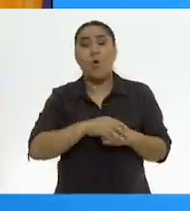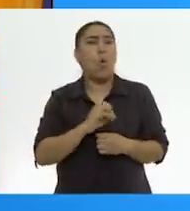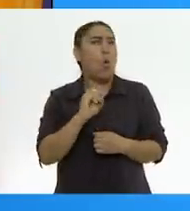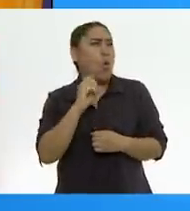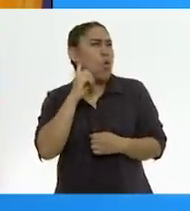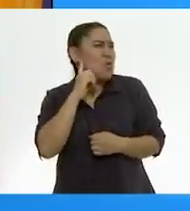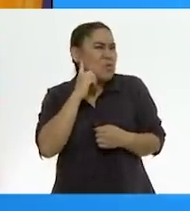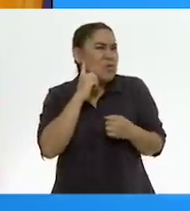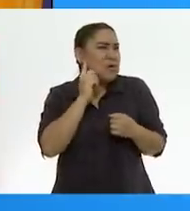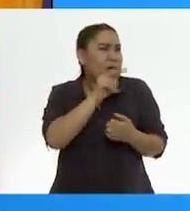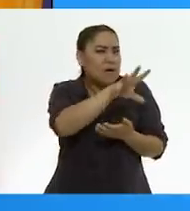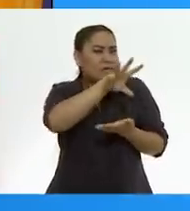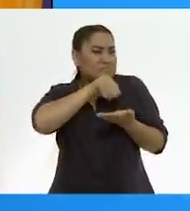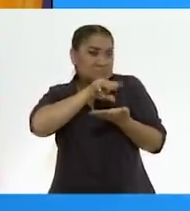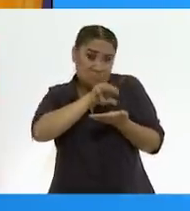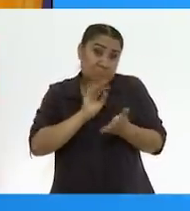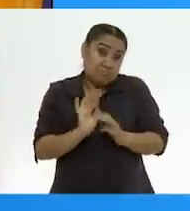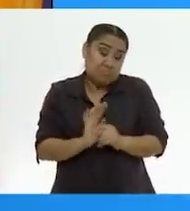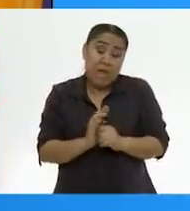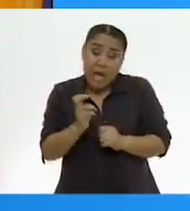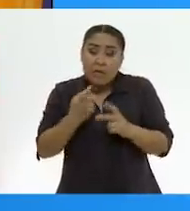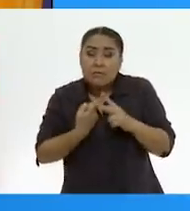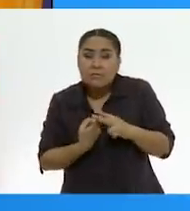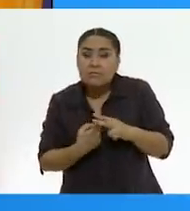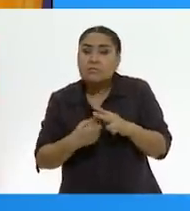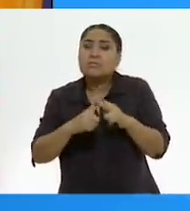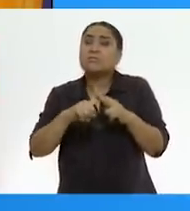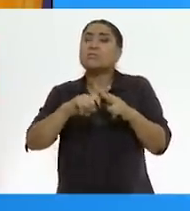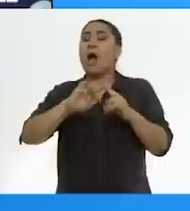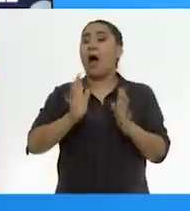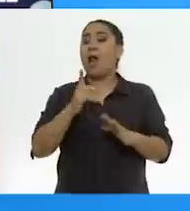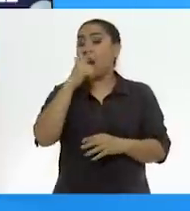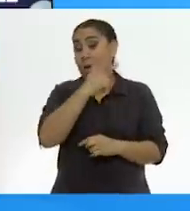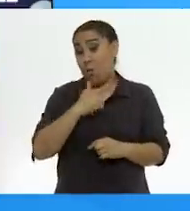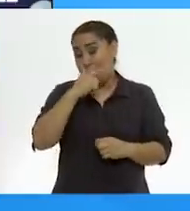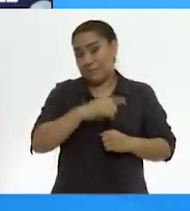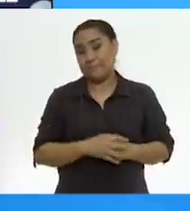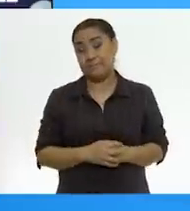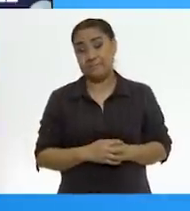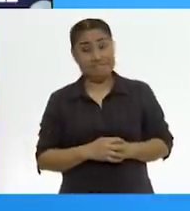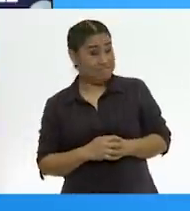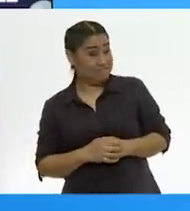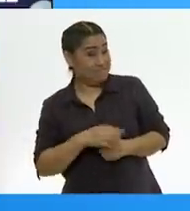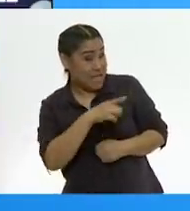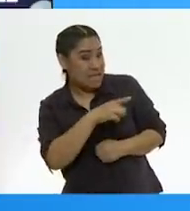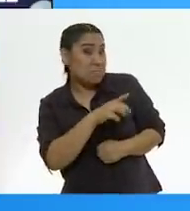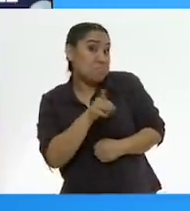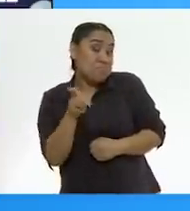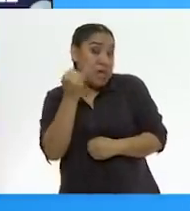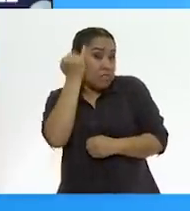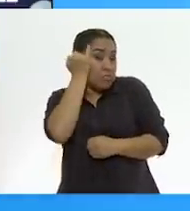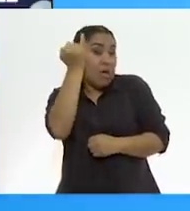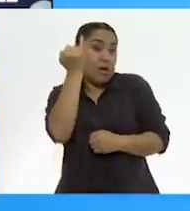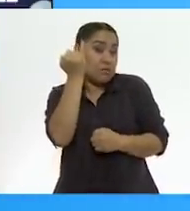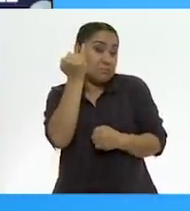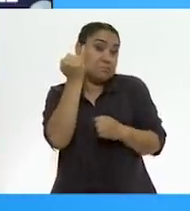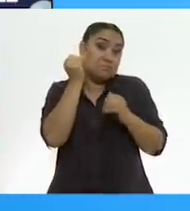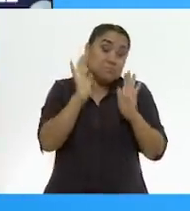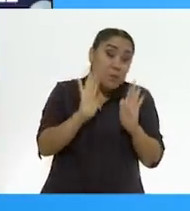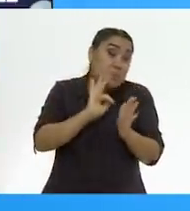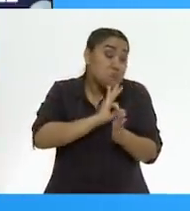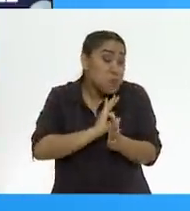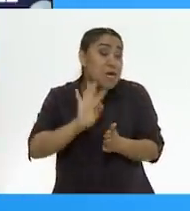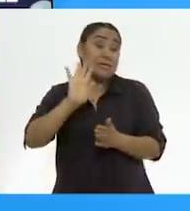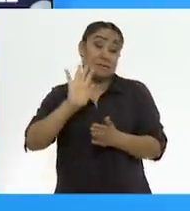o cosas así, Staff. Eso dio origen al lenguaje. Esa es una teoría, o sea, una